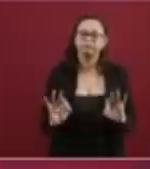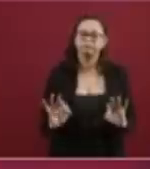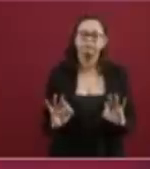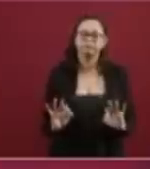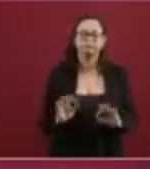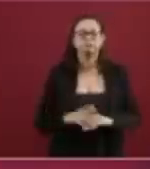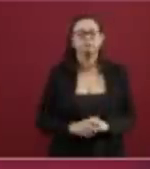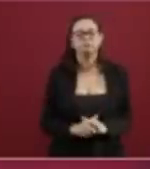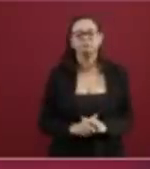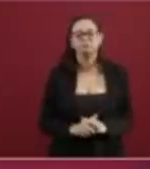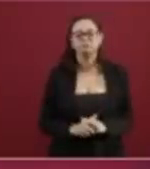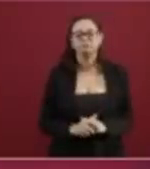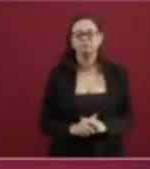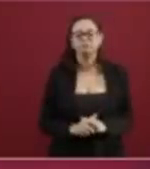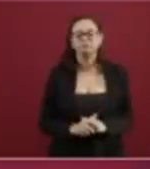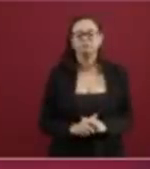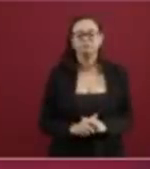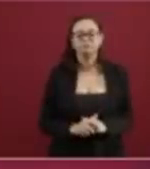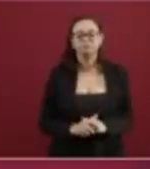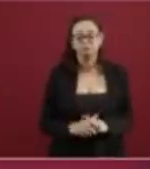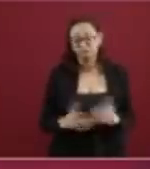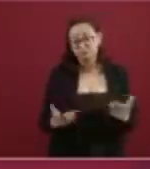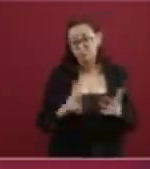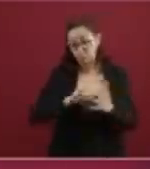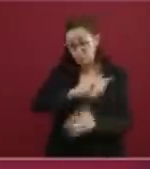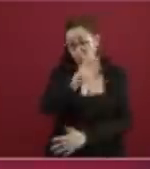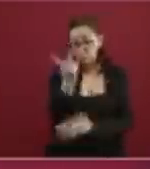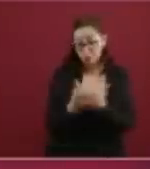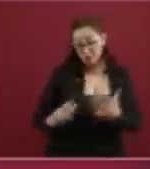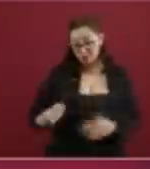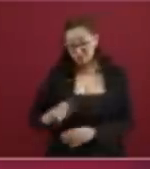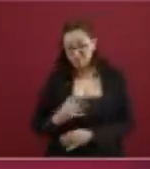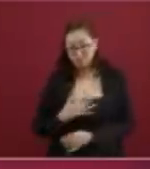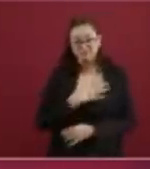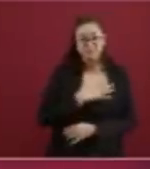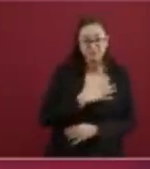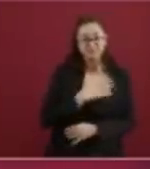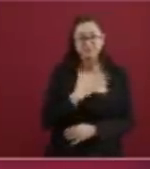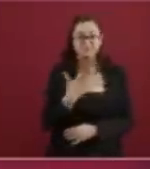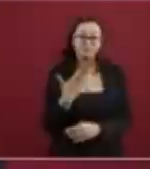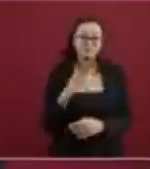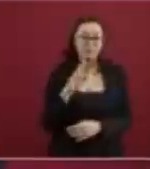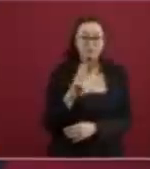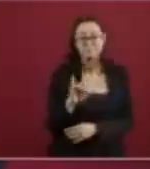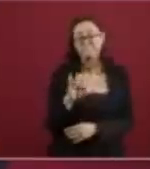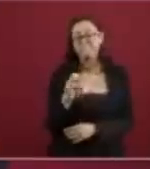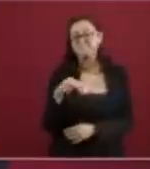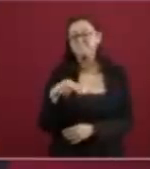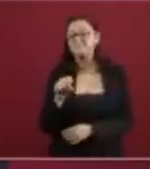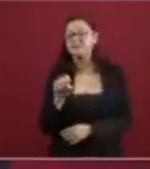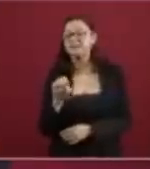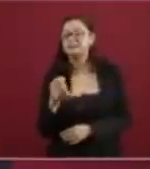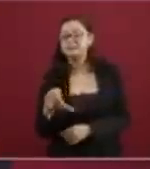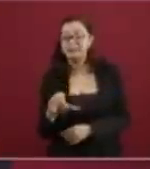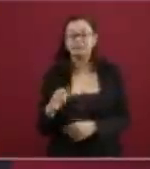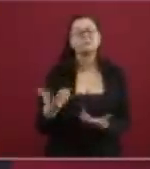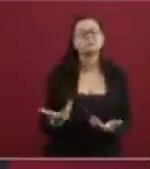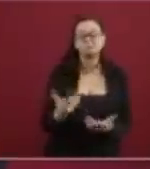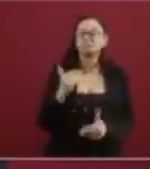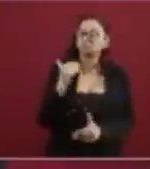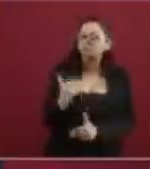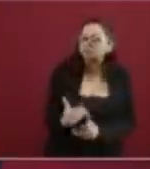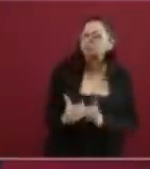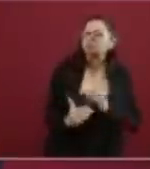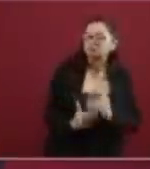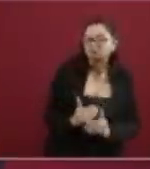aplicando los programas de bienestar, se va avanzando, cada